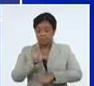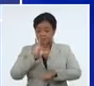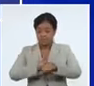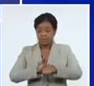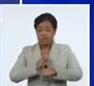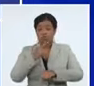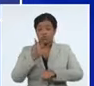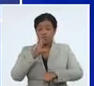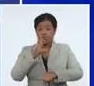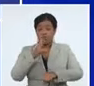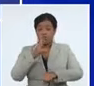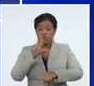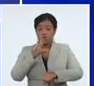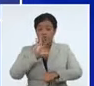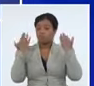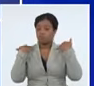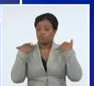enfermedad pulmonar,